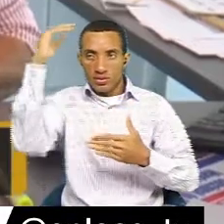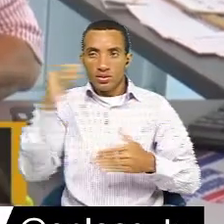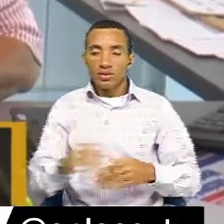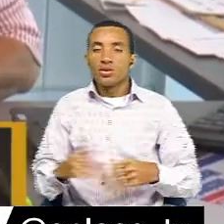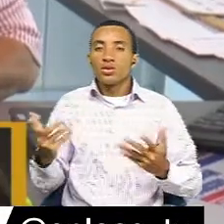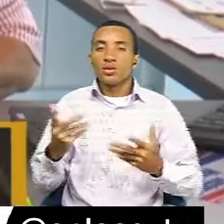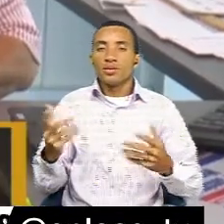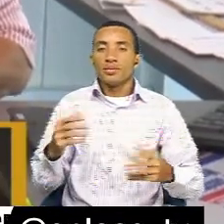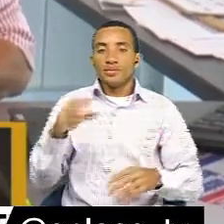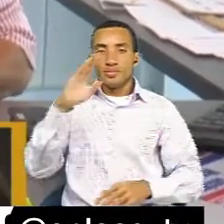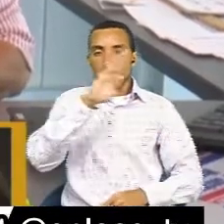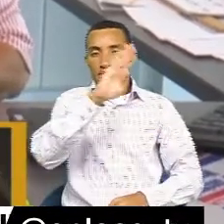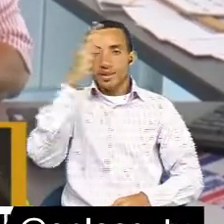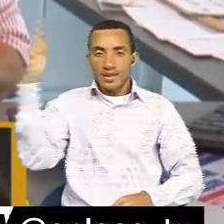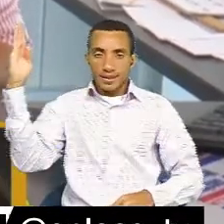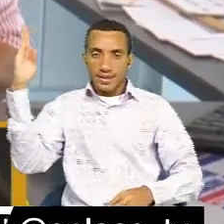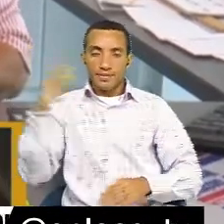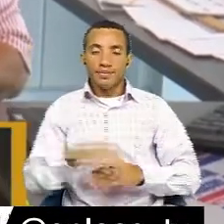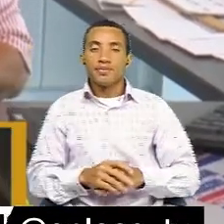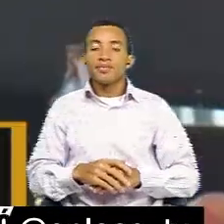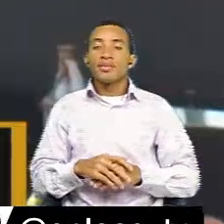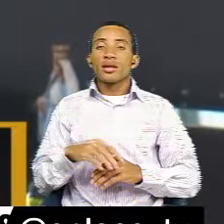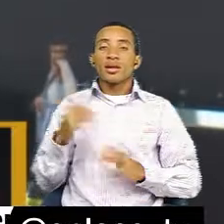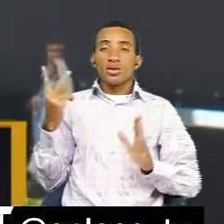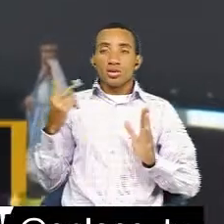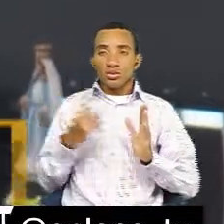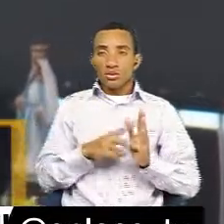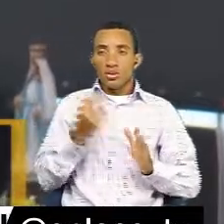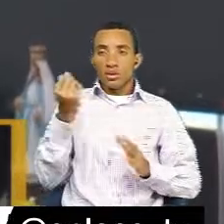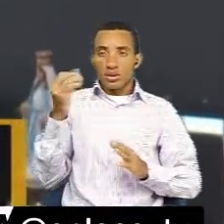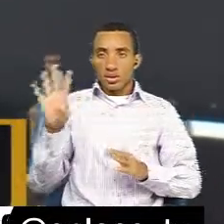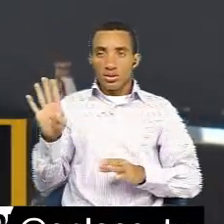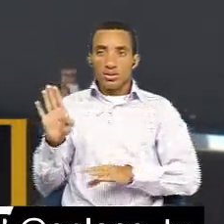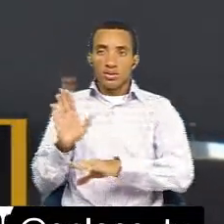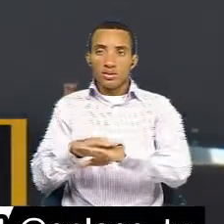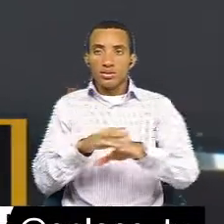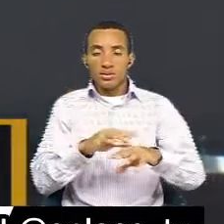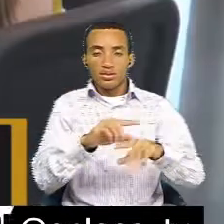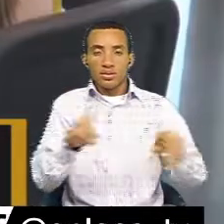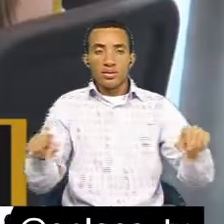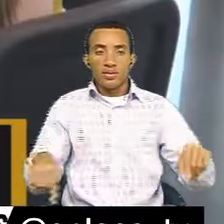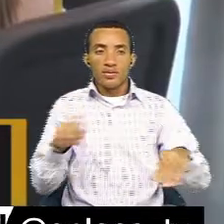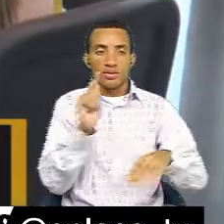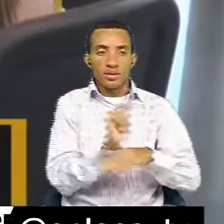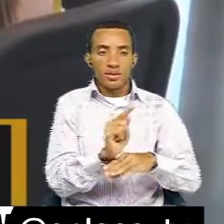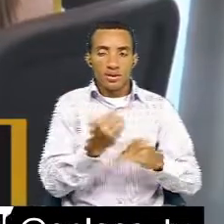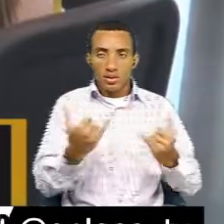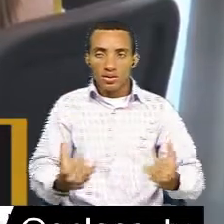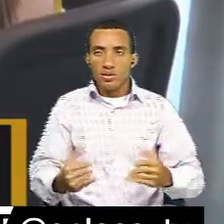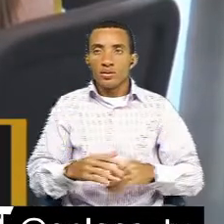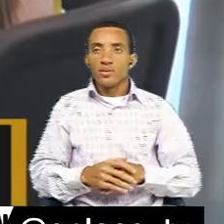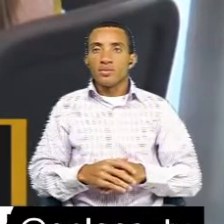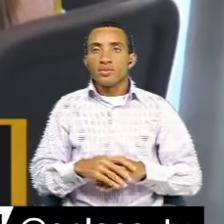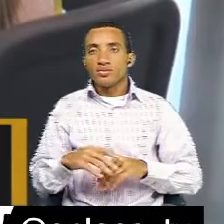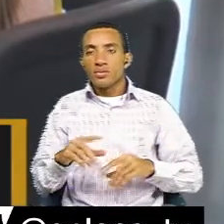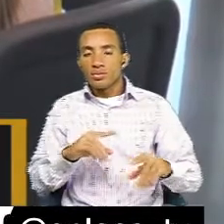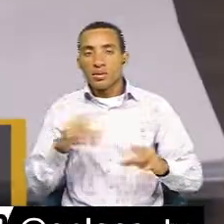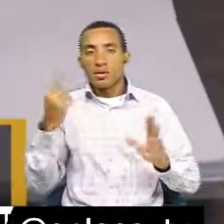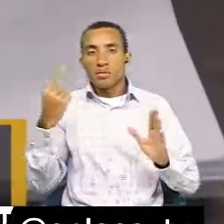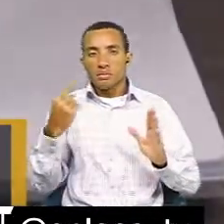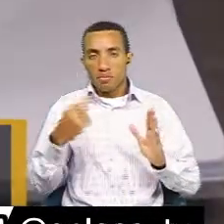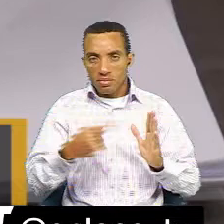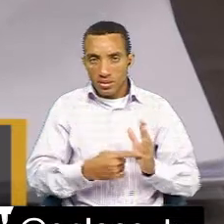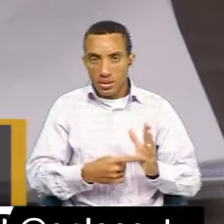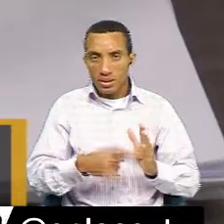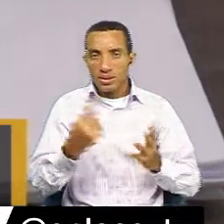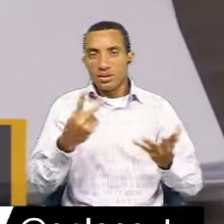Desde abril de 2014, cuando se creó la seccional por directriz de la Fiscalía General de la Nación, hasta la fecha se generaron